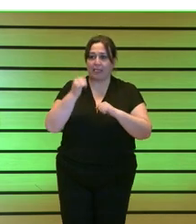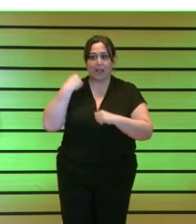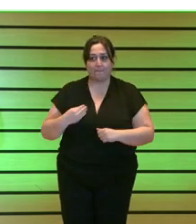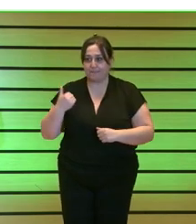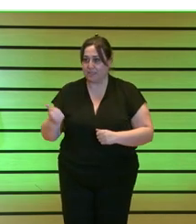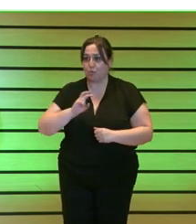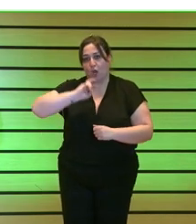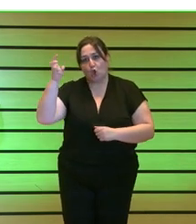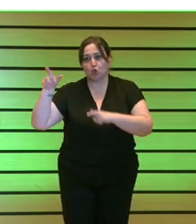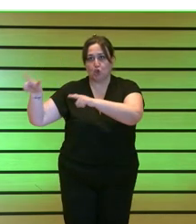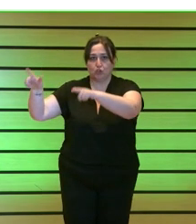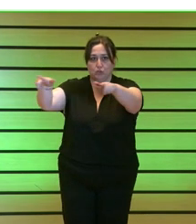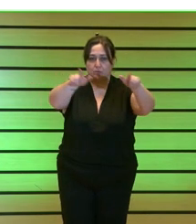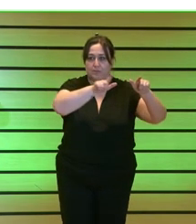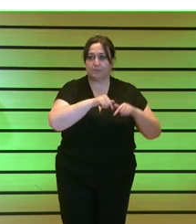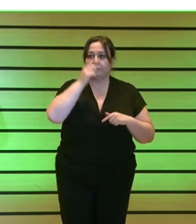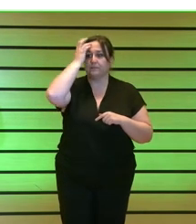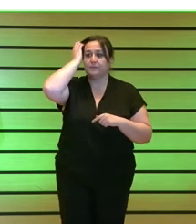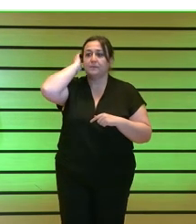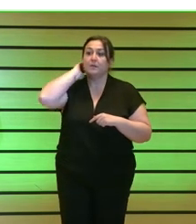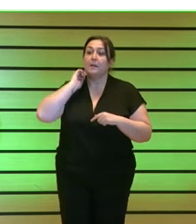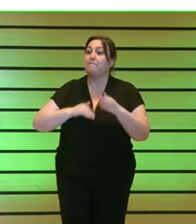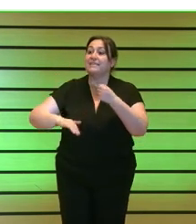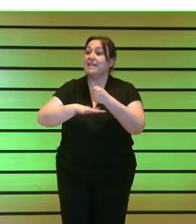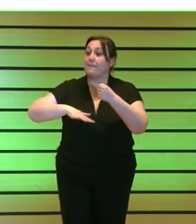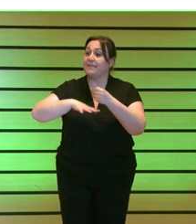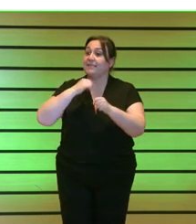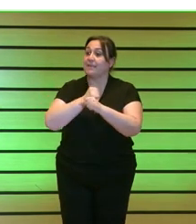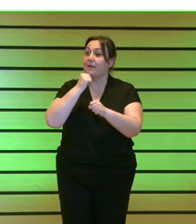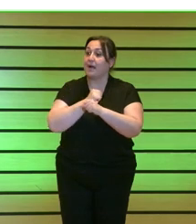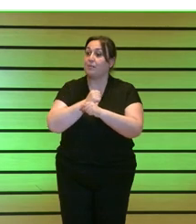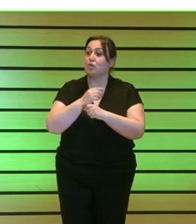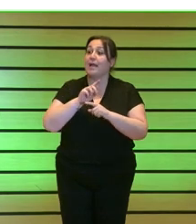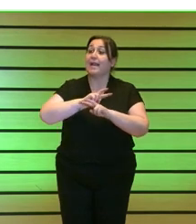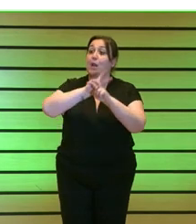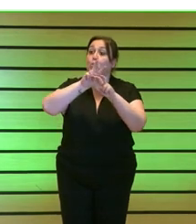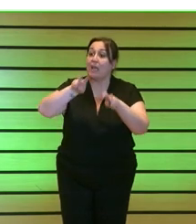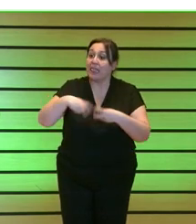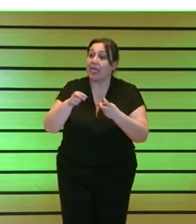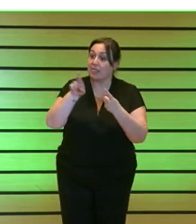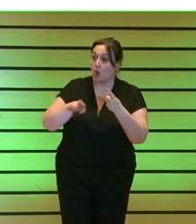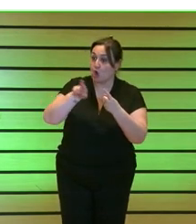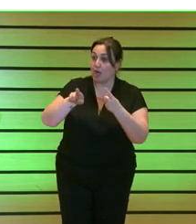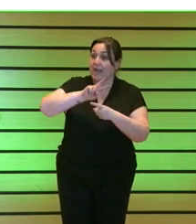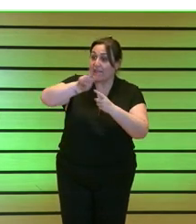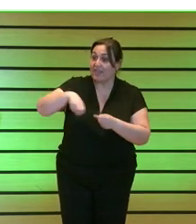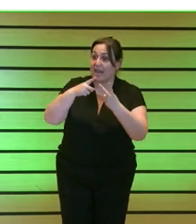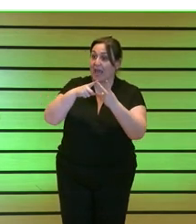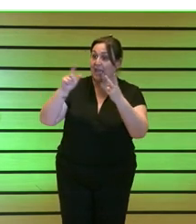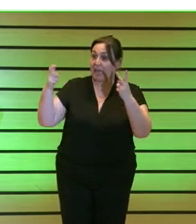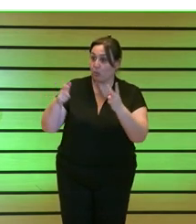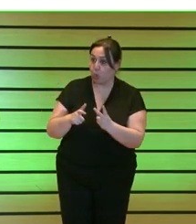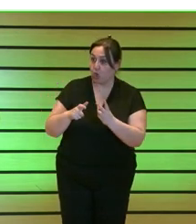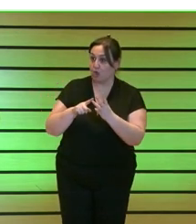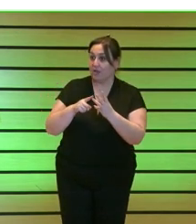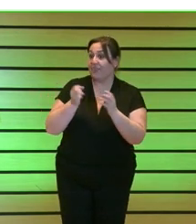en otros puntos que básicamente trabajan la reutilización el reciclaje y reducir los